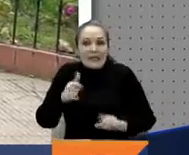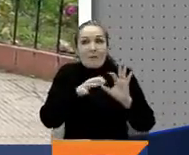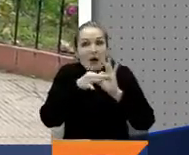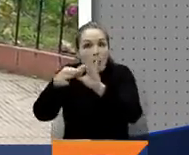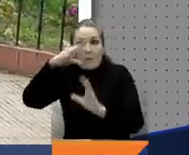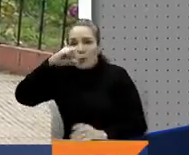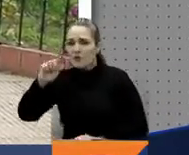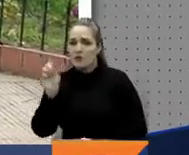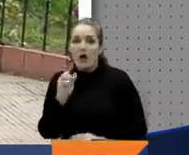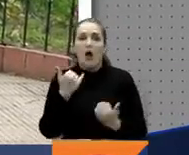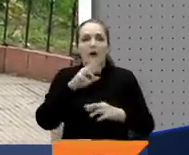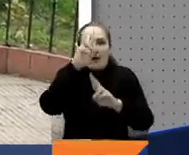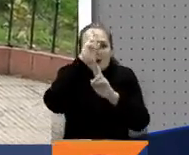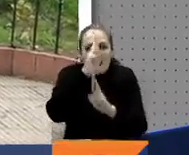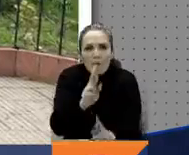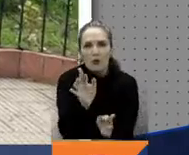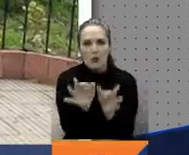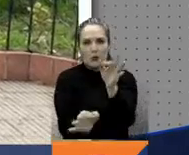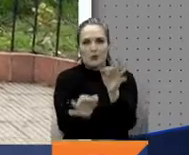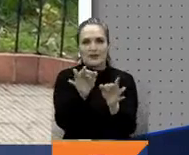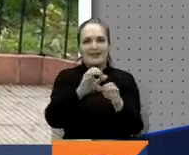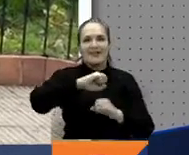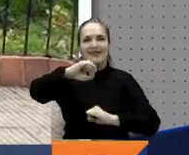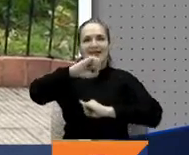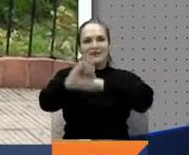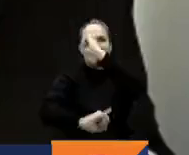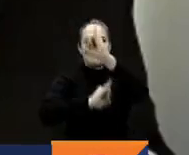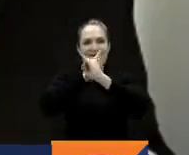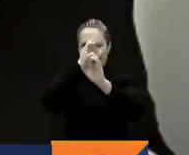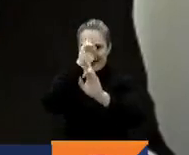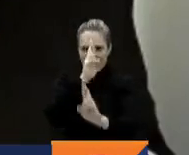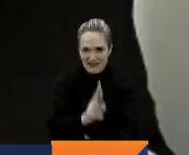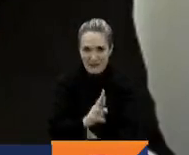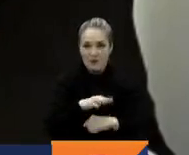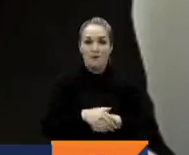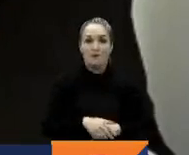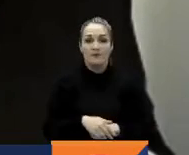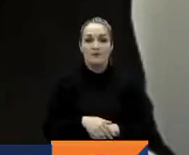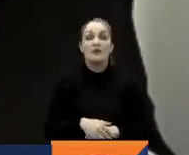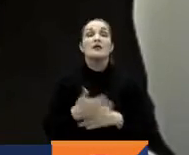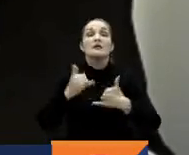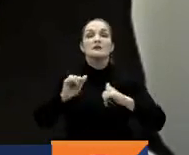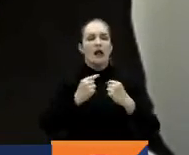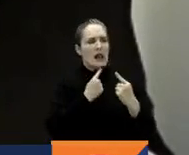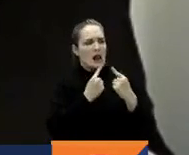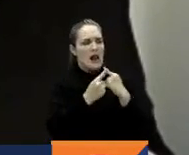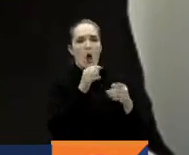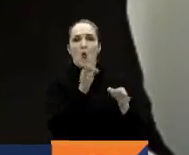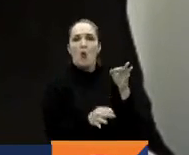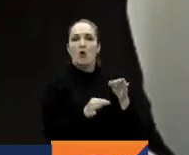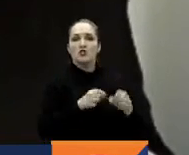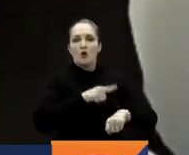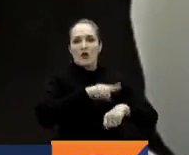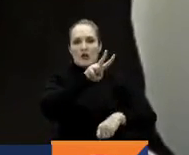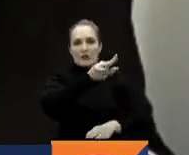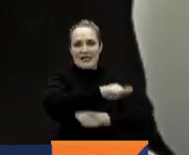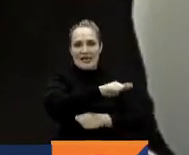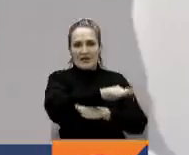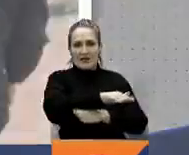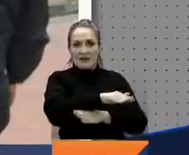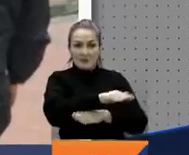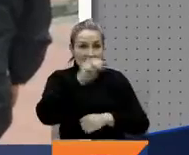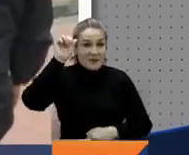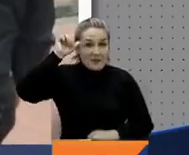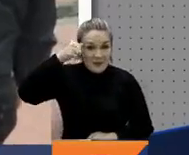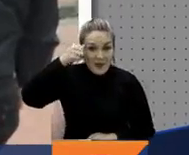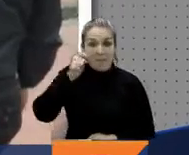respetuosos con la justicia y con el derecho internacional la audiencia de medida de aseguramiento continúa a las 2 de la tarde recordemos